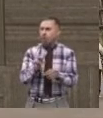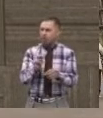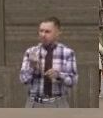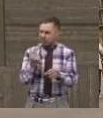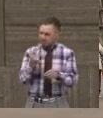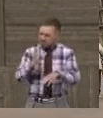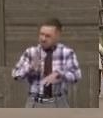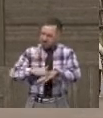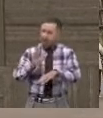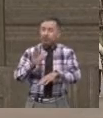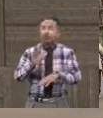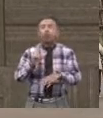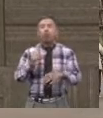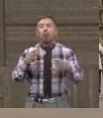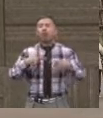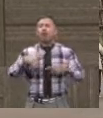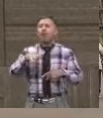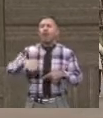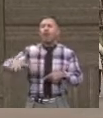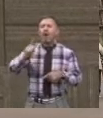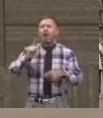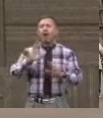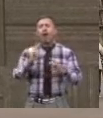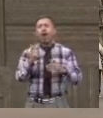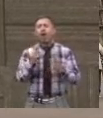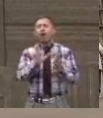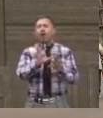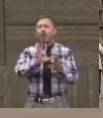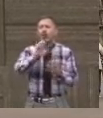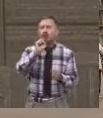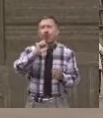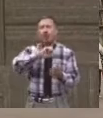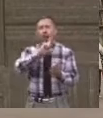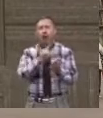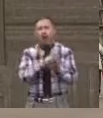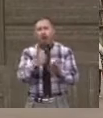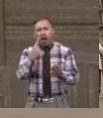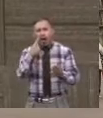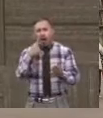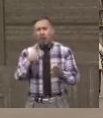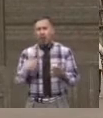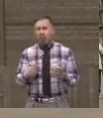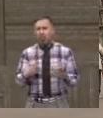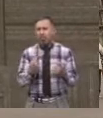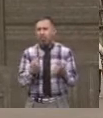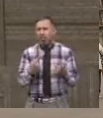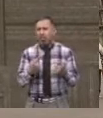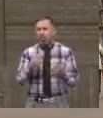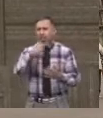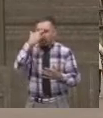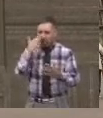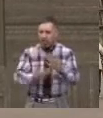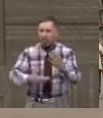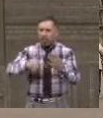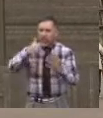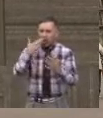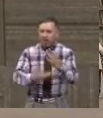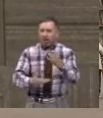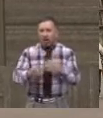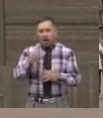sociedad esta violación constante a la Constitución y la ley debe de parar ya. Y por eso desde el